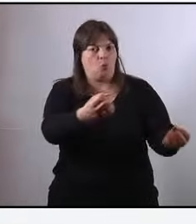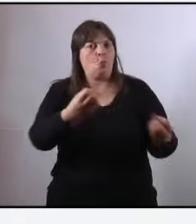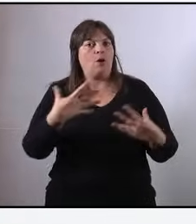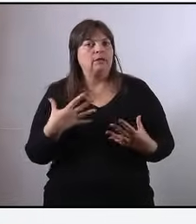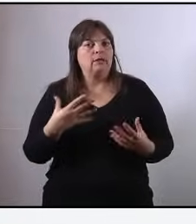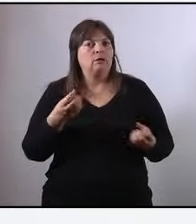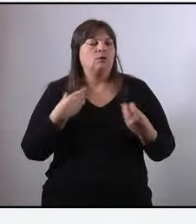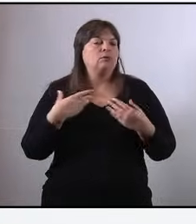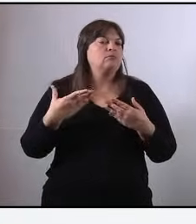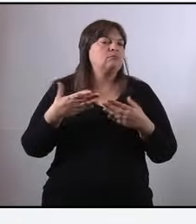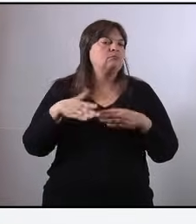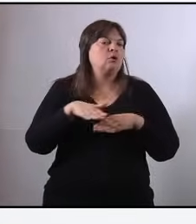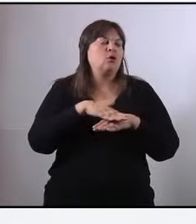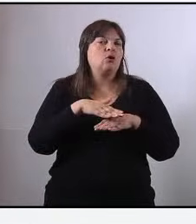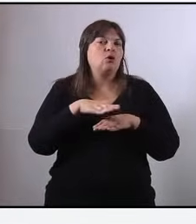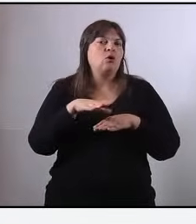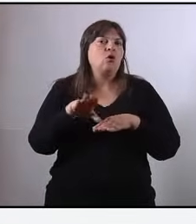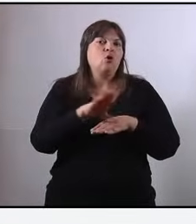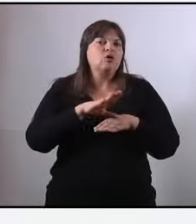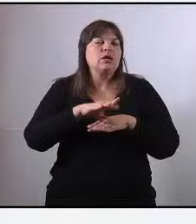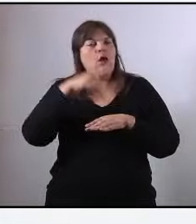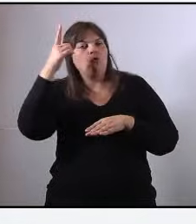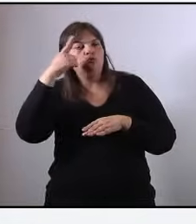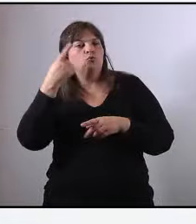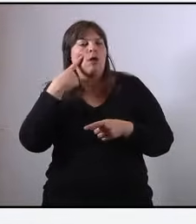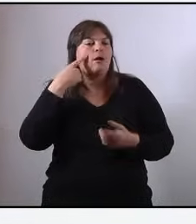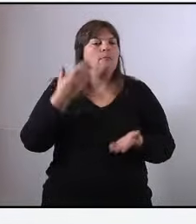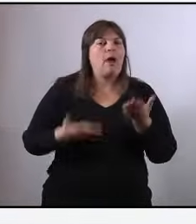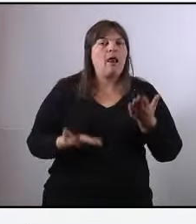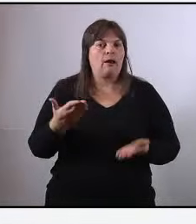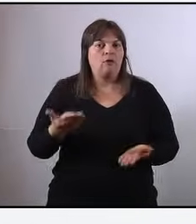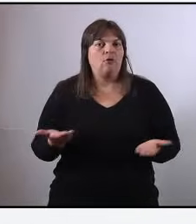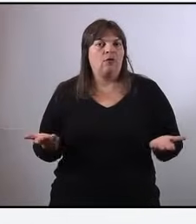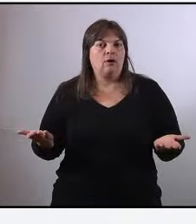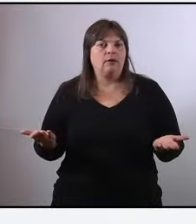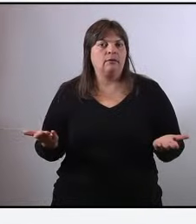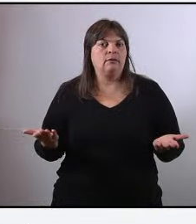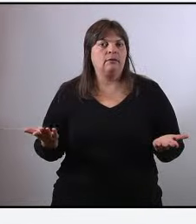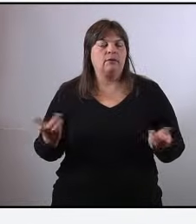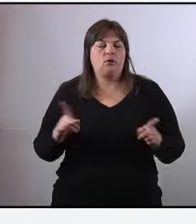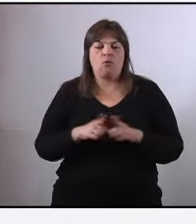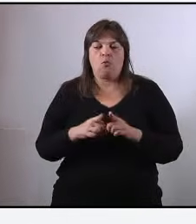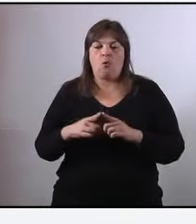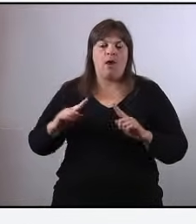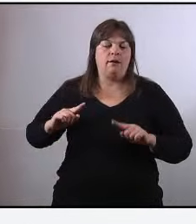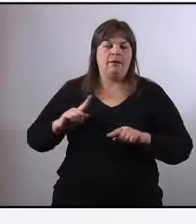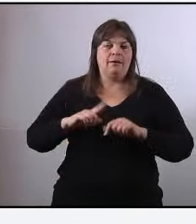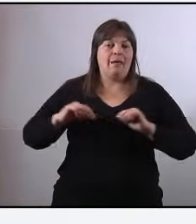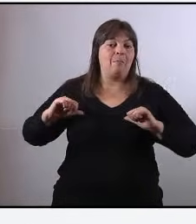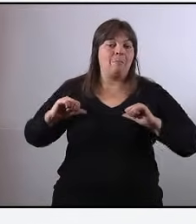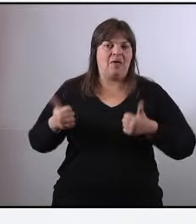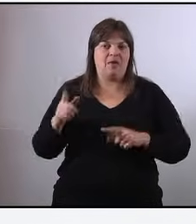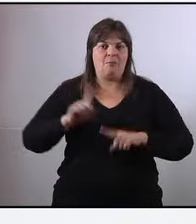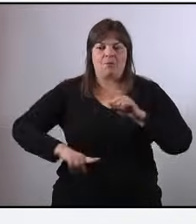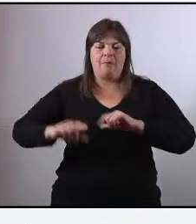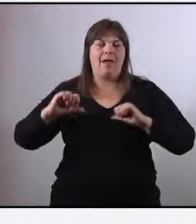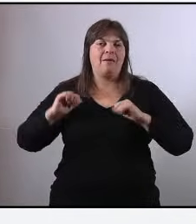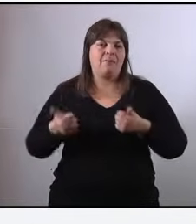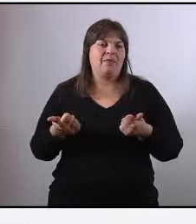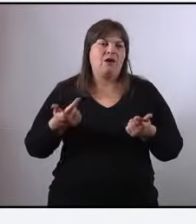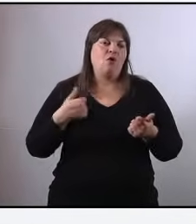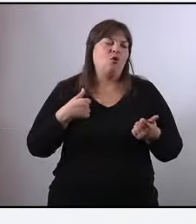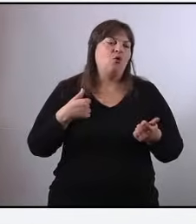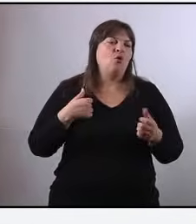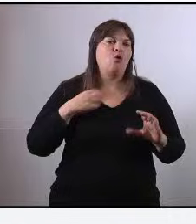desde la Consejería de Cultura se va a valorar, reitero, como se ha hecho desde el primer momento que se les ha trasladado